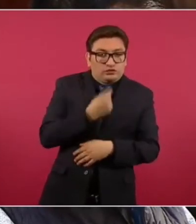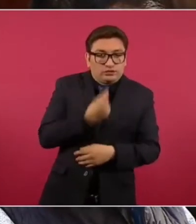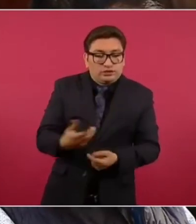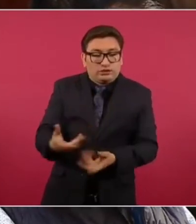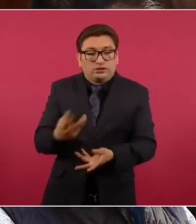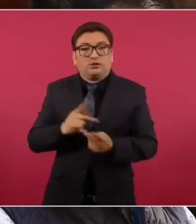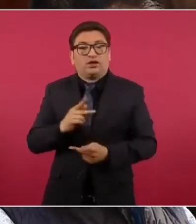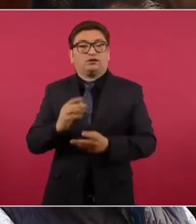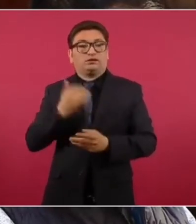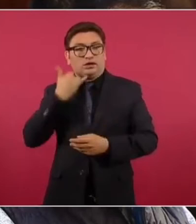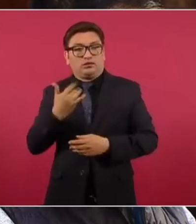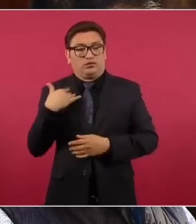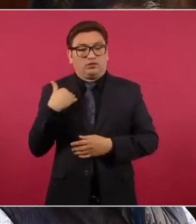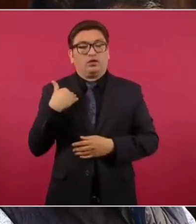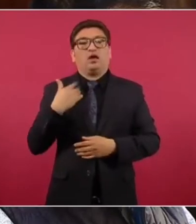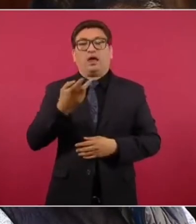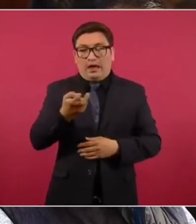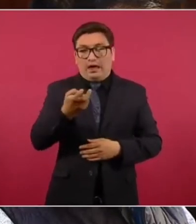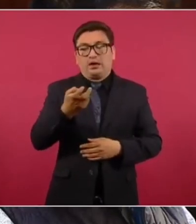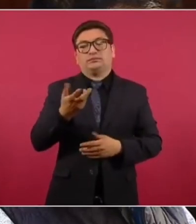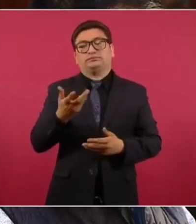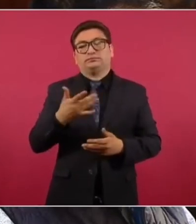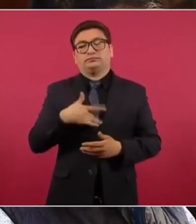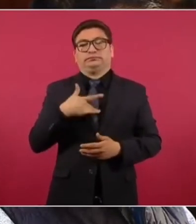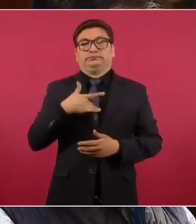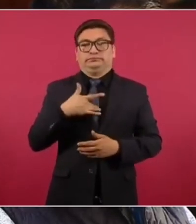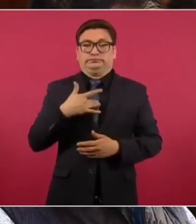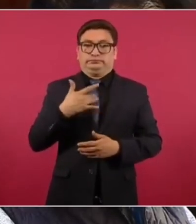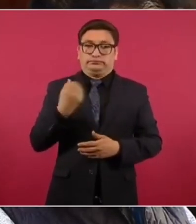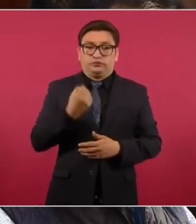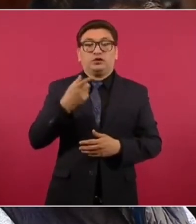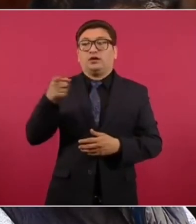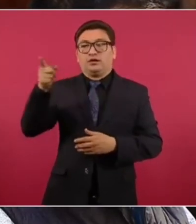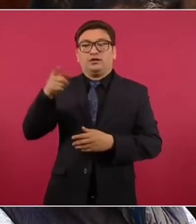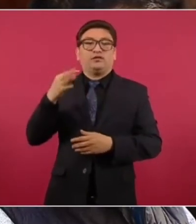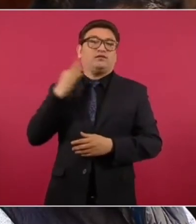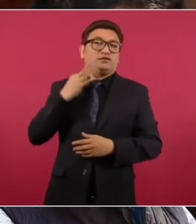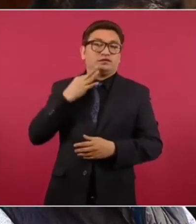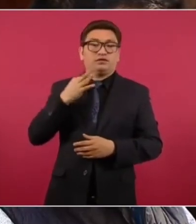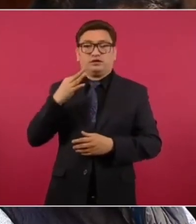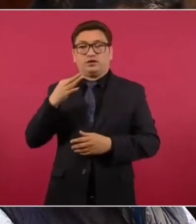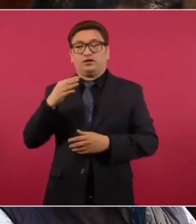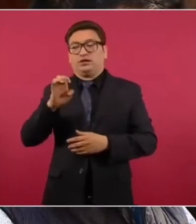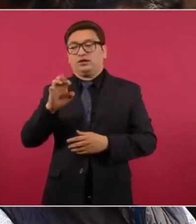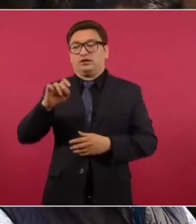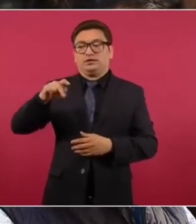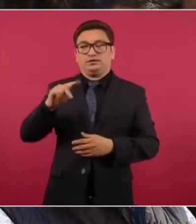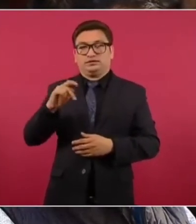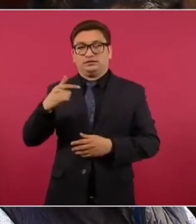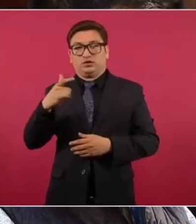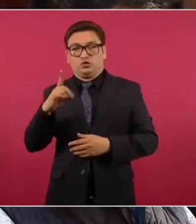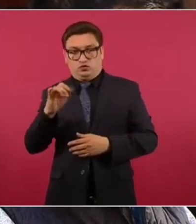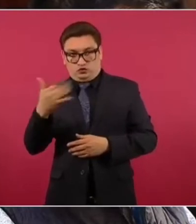pequeños. Y bueno, afortunadamente yo le pedí el apoyo a la fiscal Ernestina Godoy, se dio ese